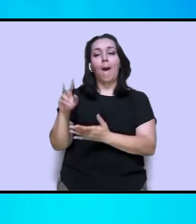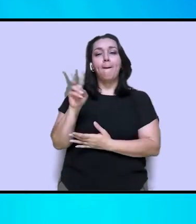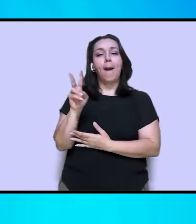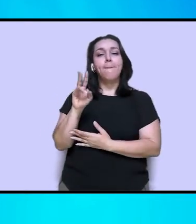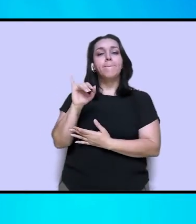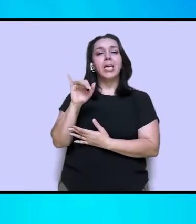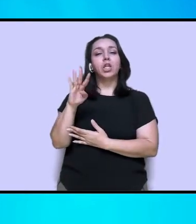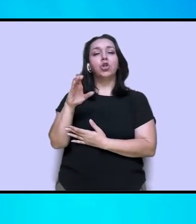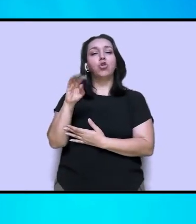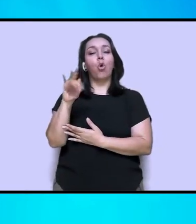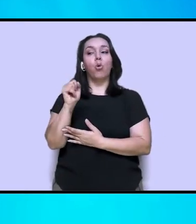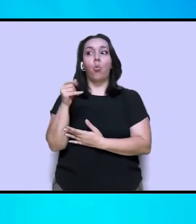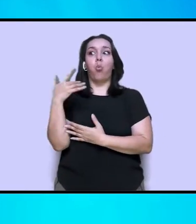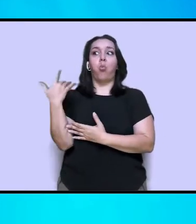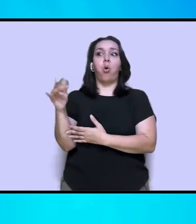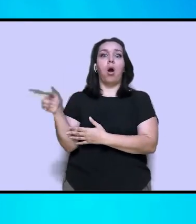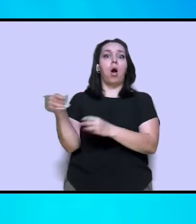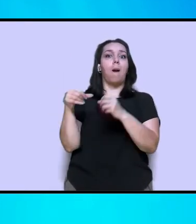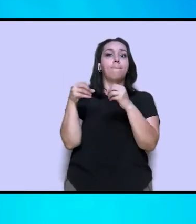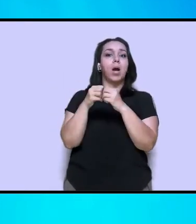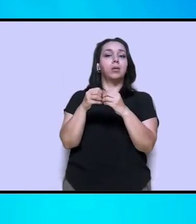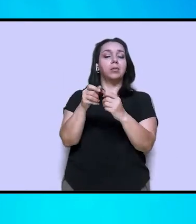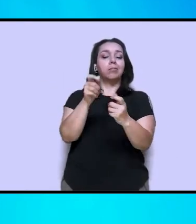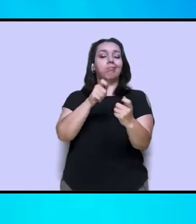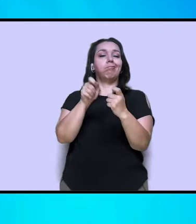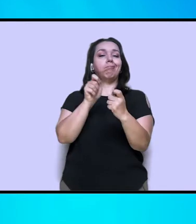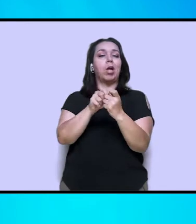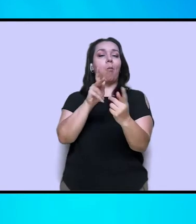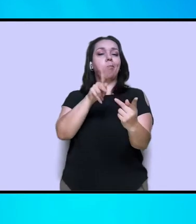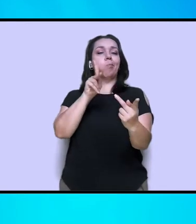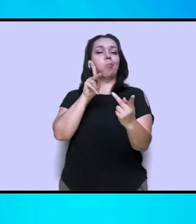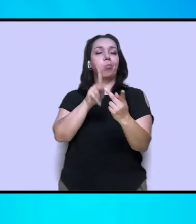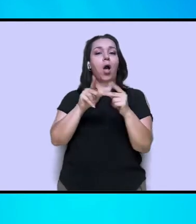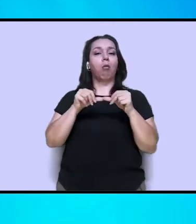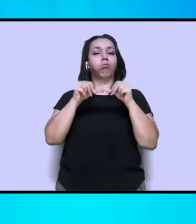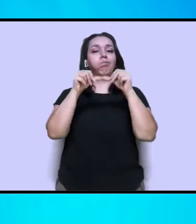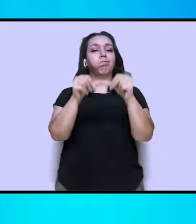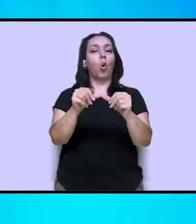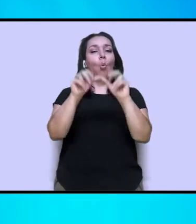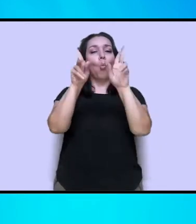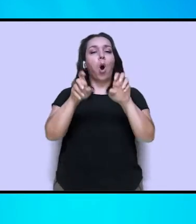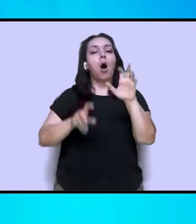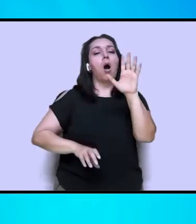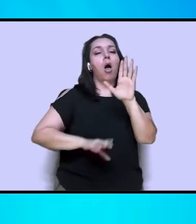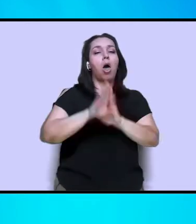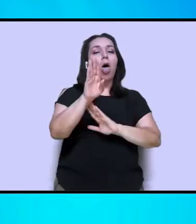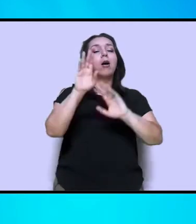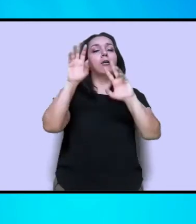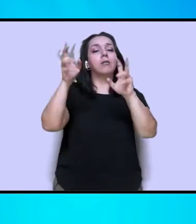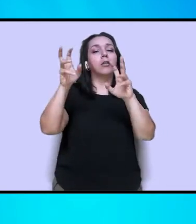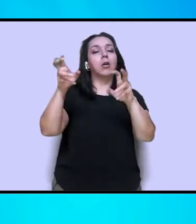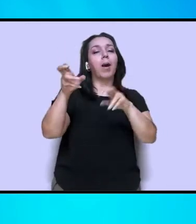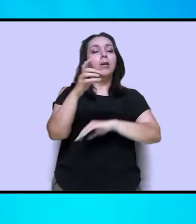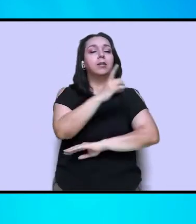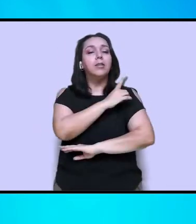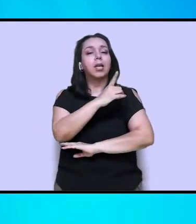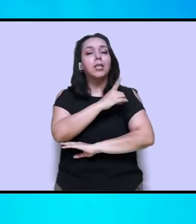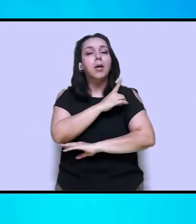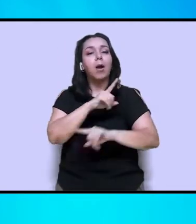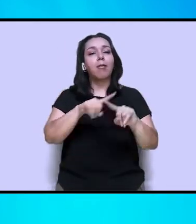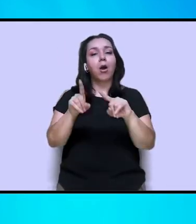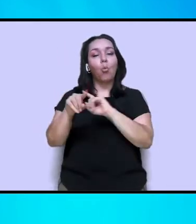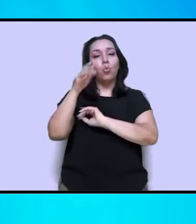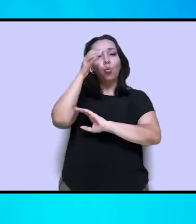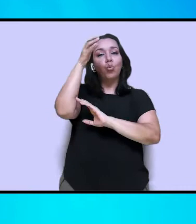Víctor, quien es la persona más idónea para desarrollar la temática, como jefe del Departamento de